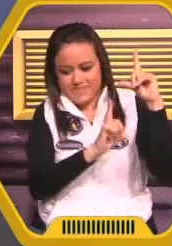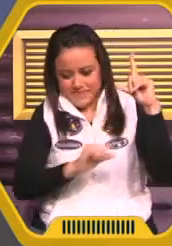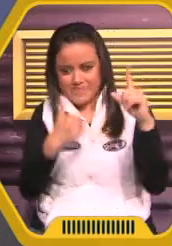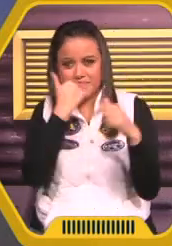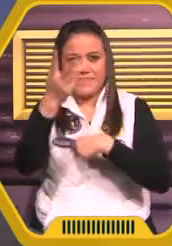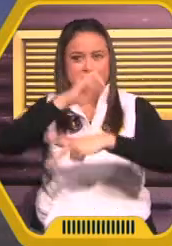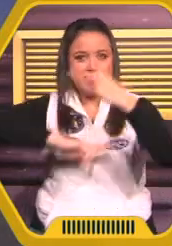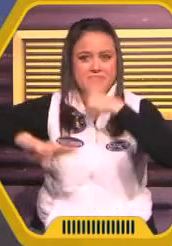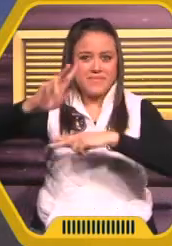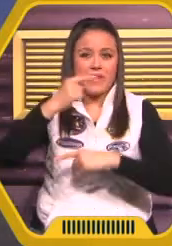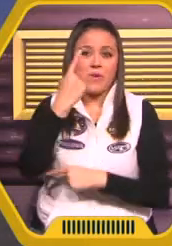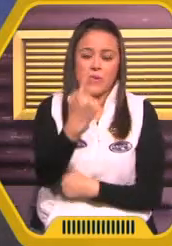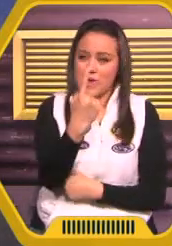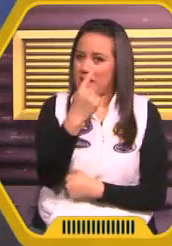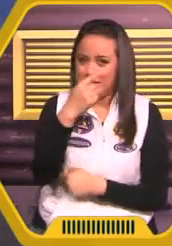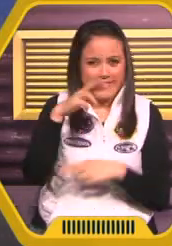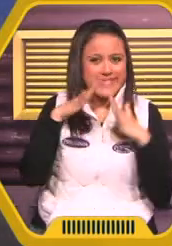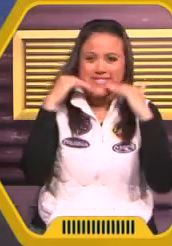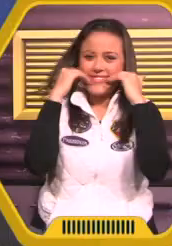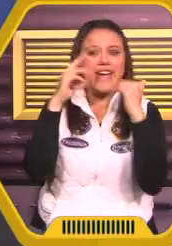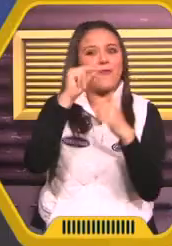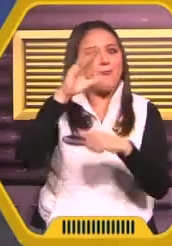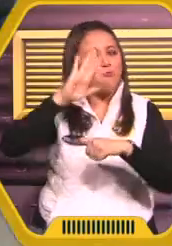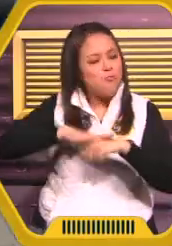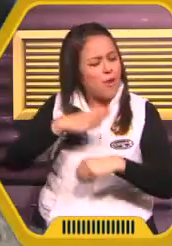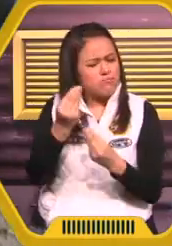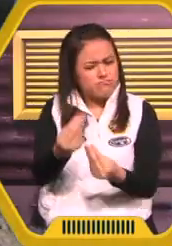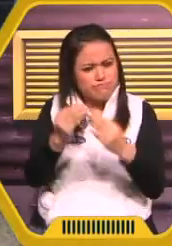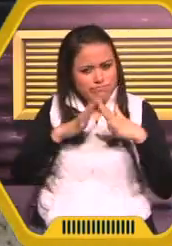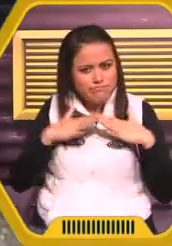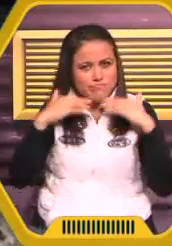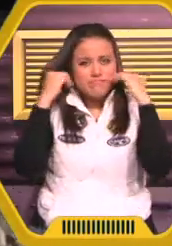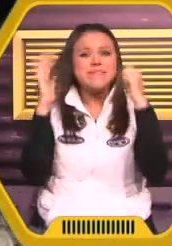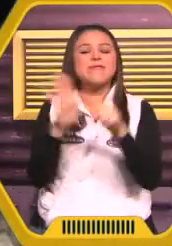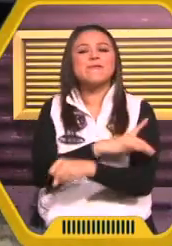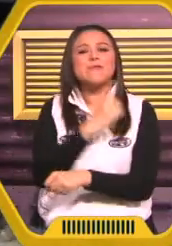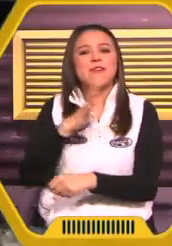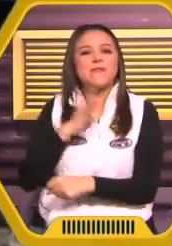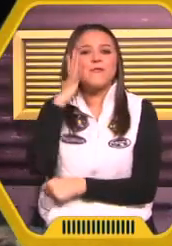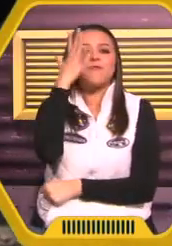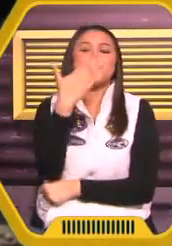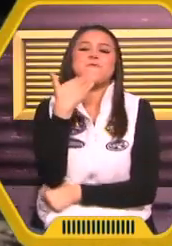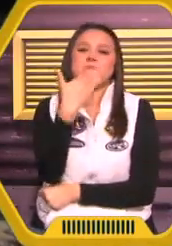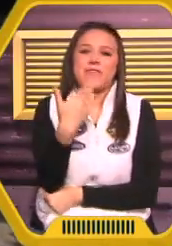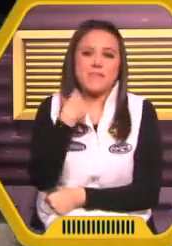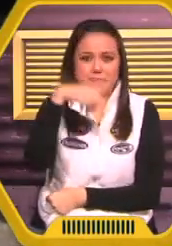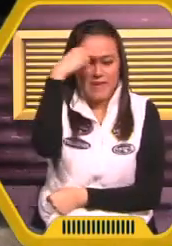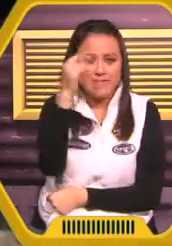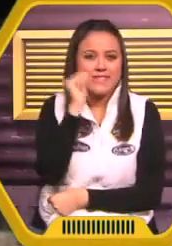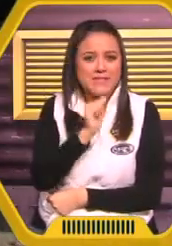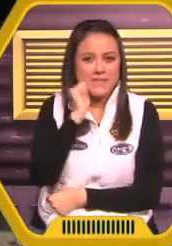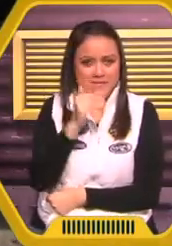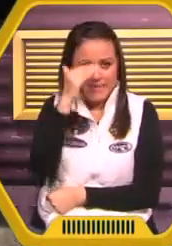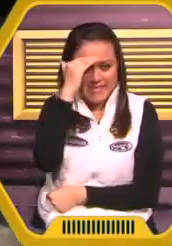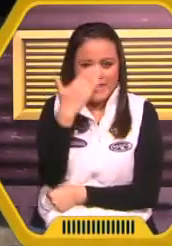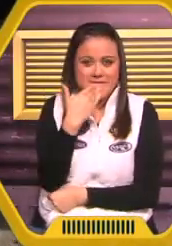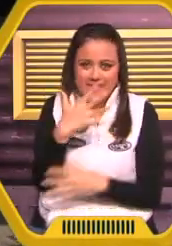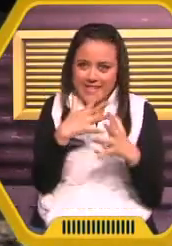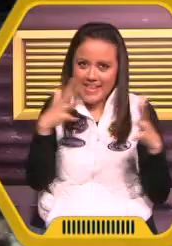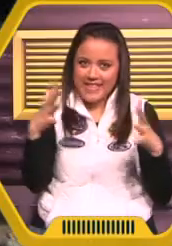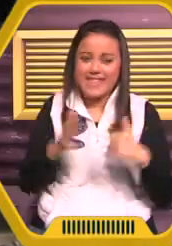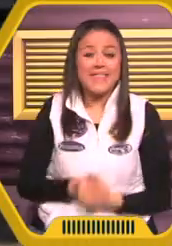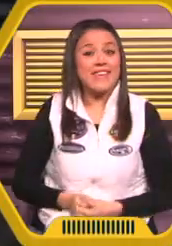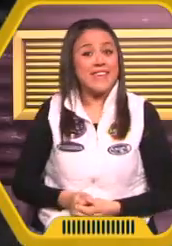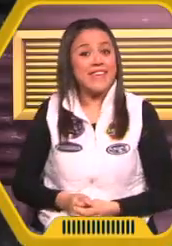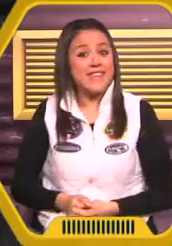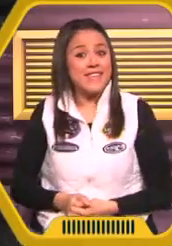para recibir no una, sino muchas sonrisas de nuestros niños que son el futuro de México. México, piensa en grande.